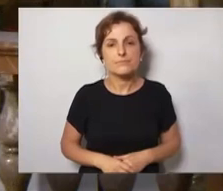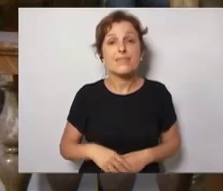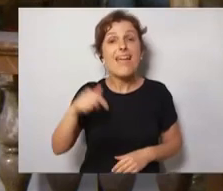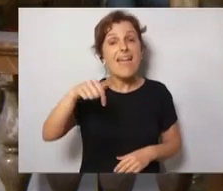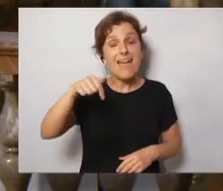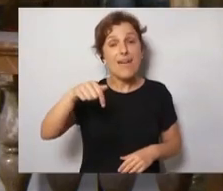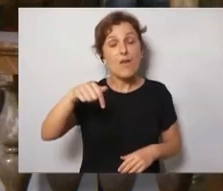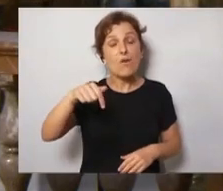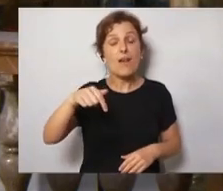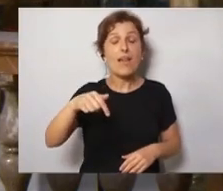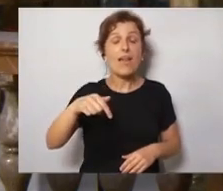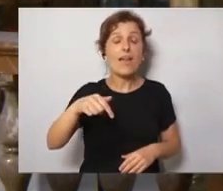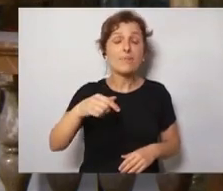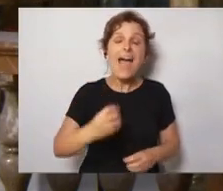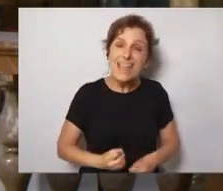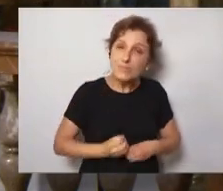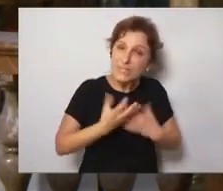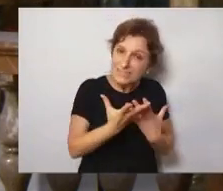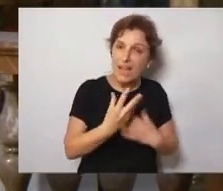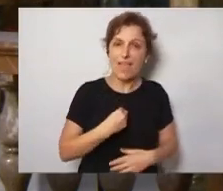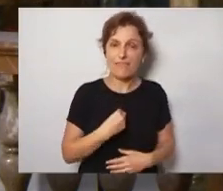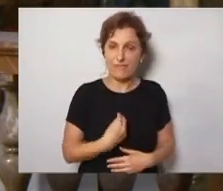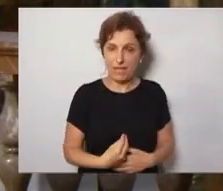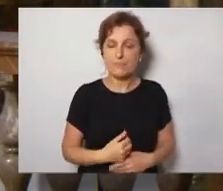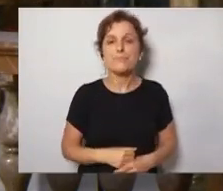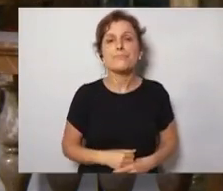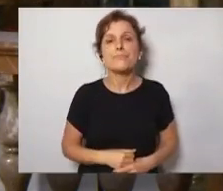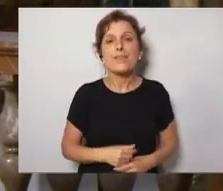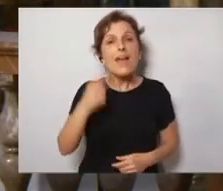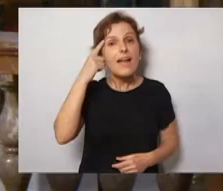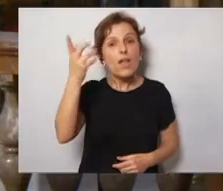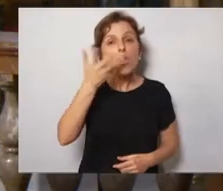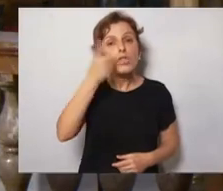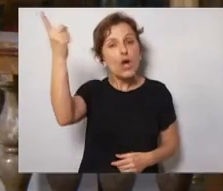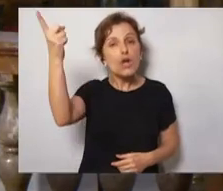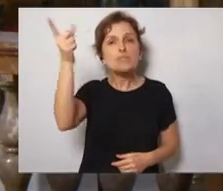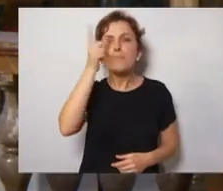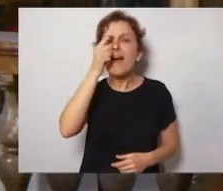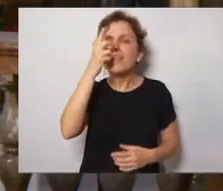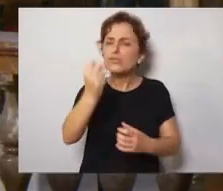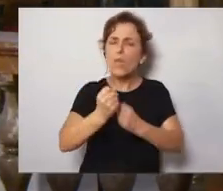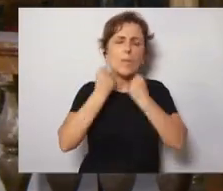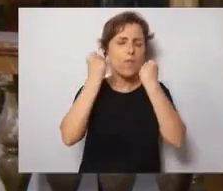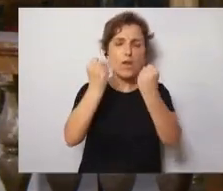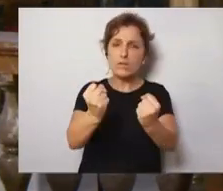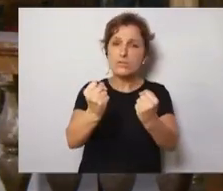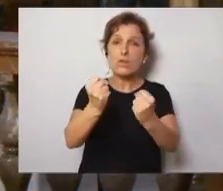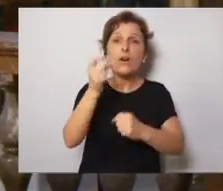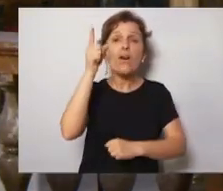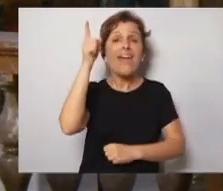vamos a unirnos a confesar nuestra fe común rezando el credo creo en dios padre